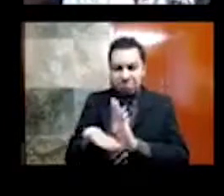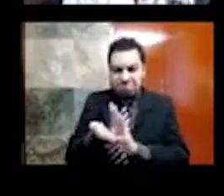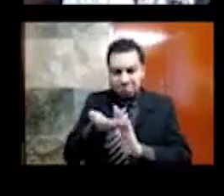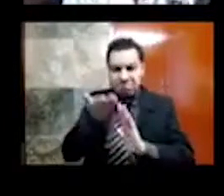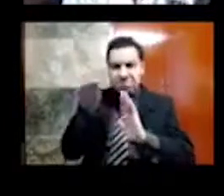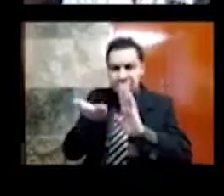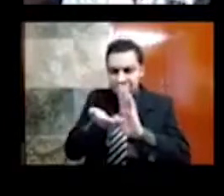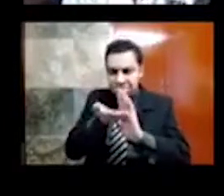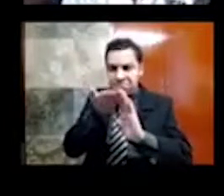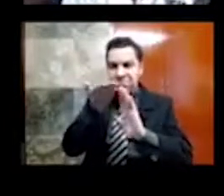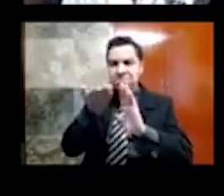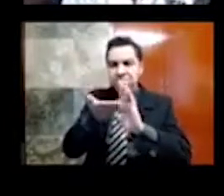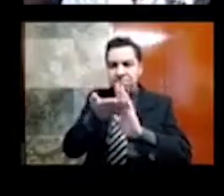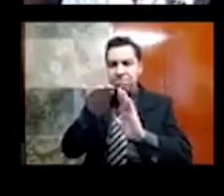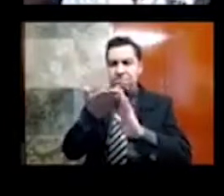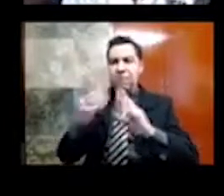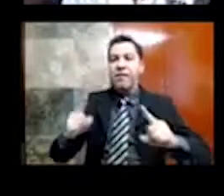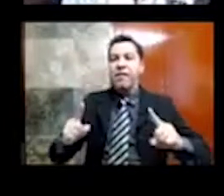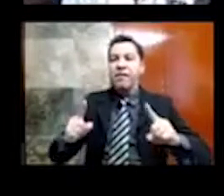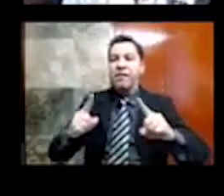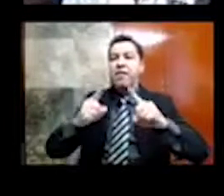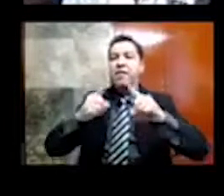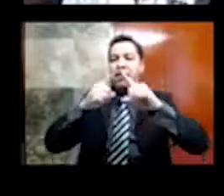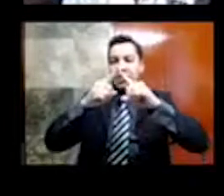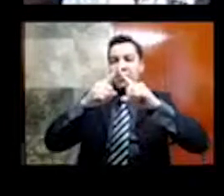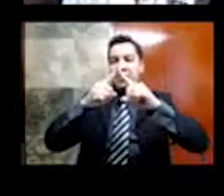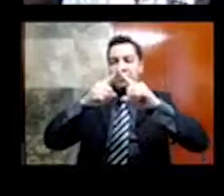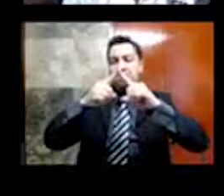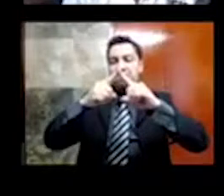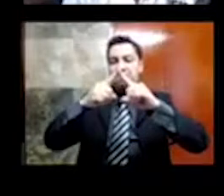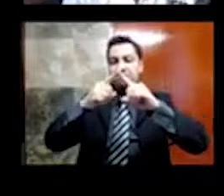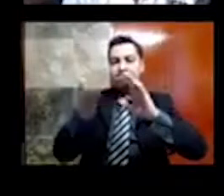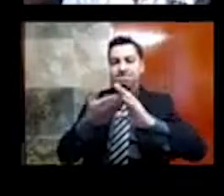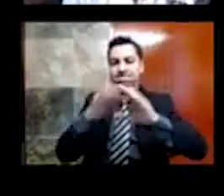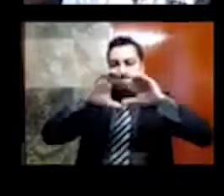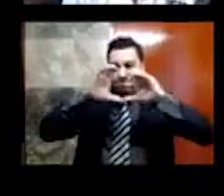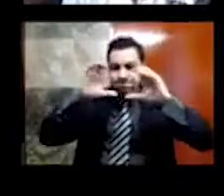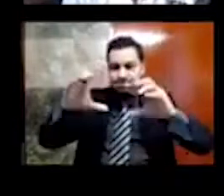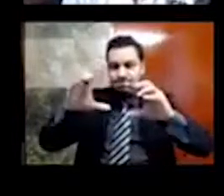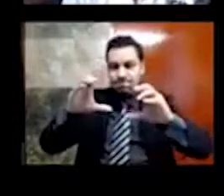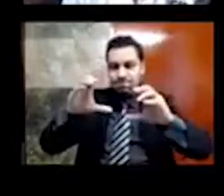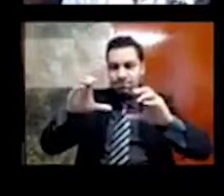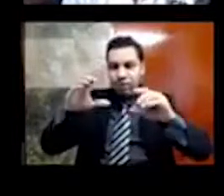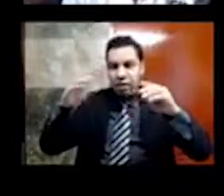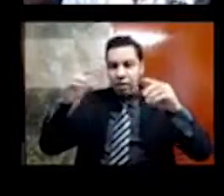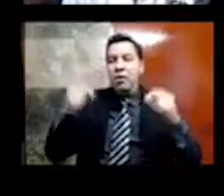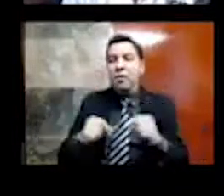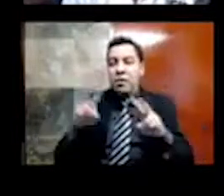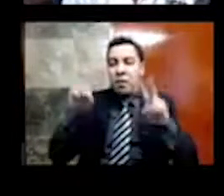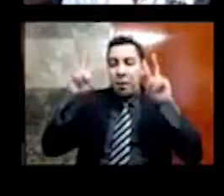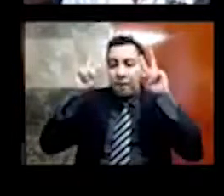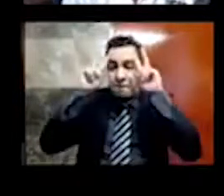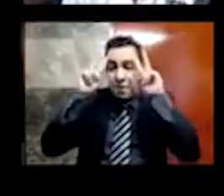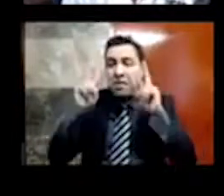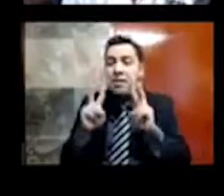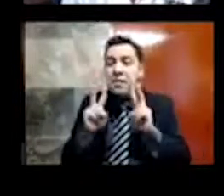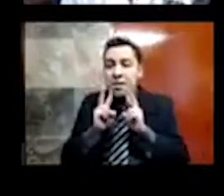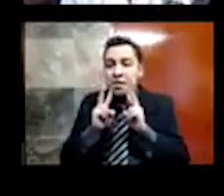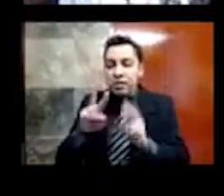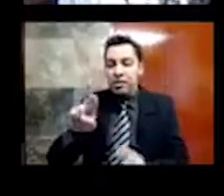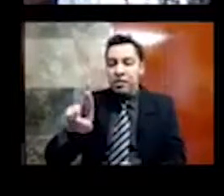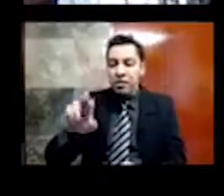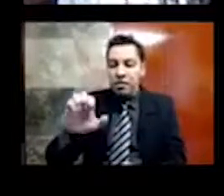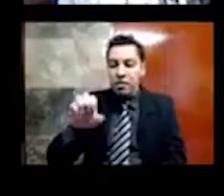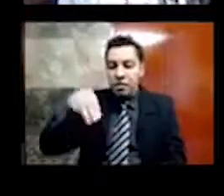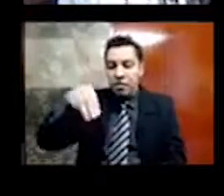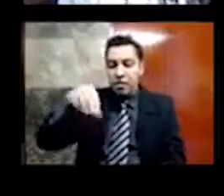cúspide para suplir una cosa con la otra. Se lo dedicaron a la Virgen de los Remedios, que en algunas partes de España es patrona para las